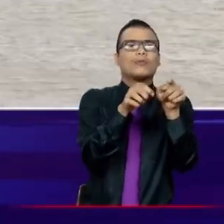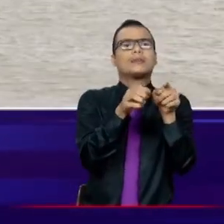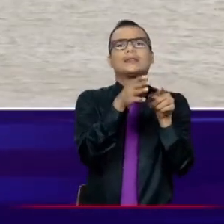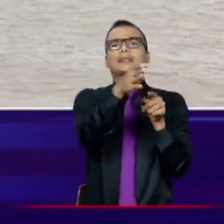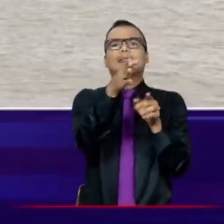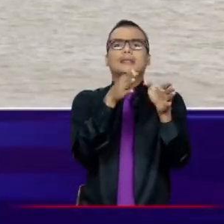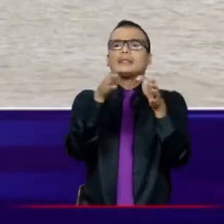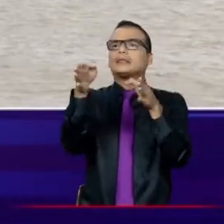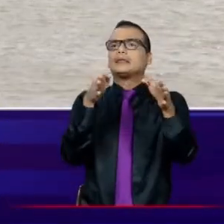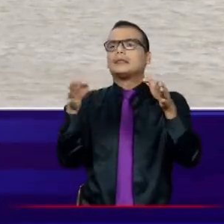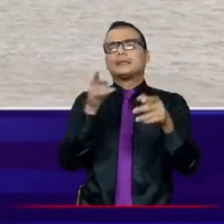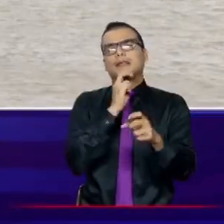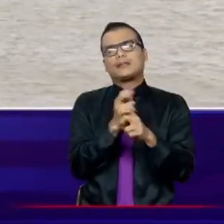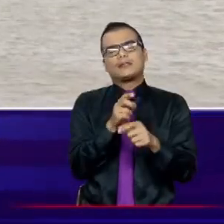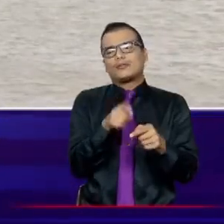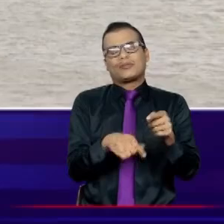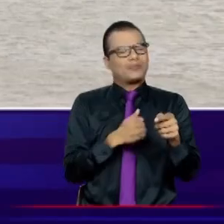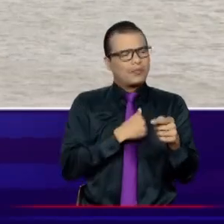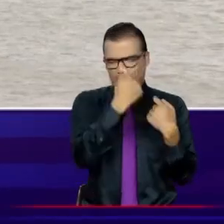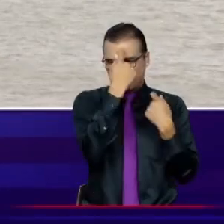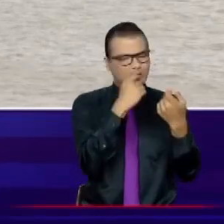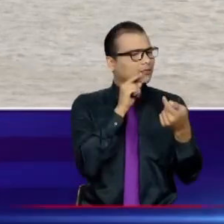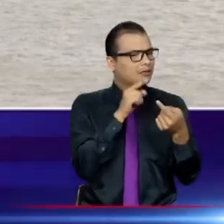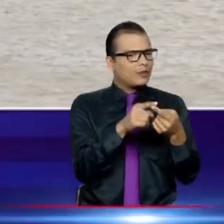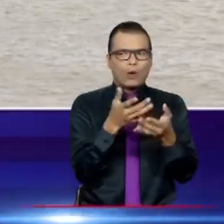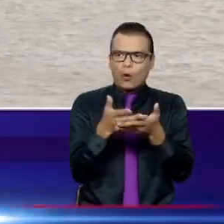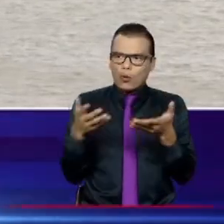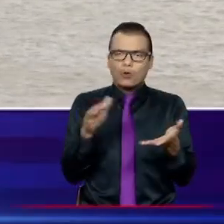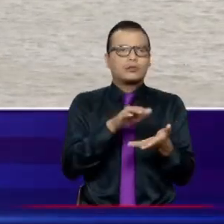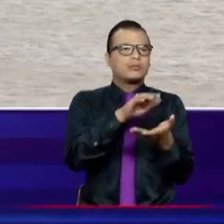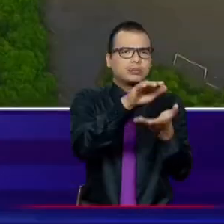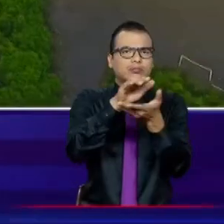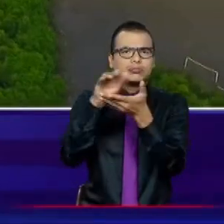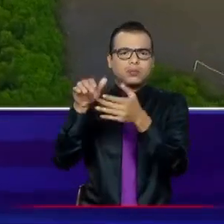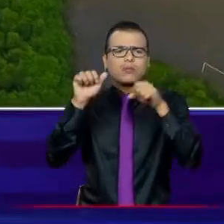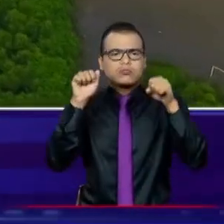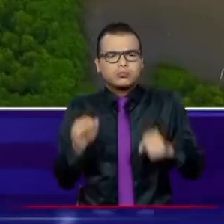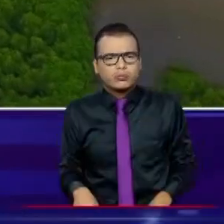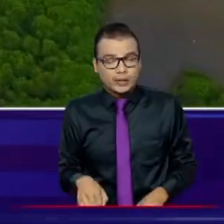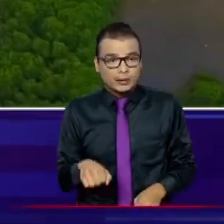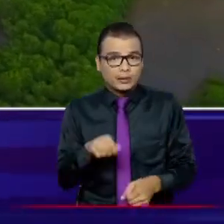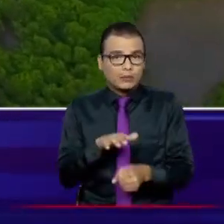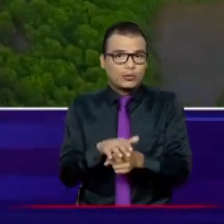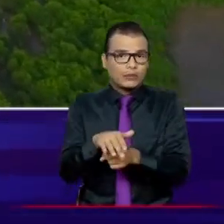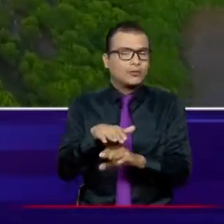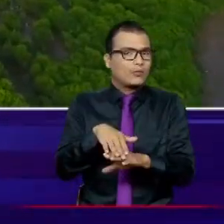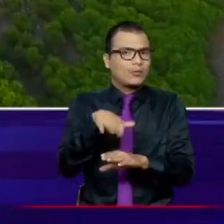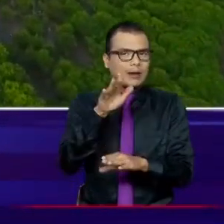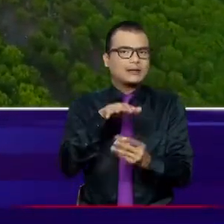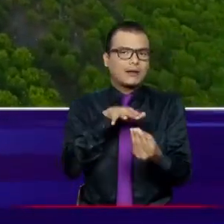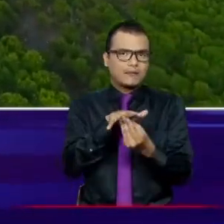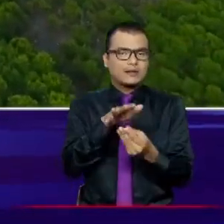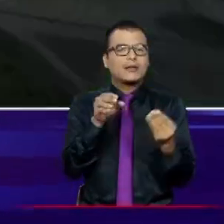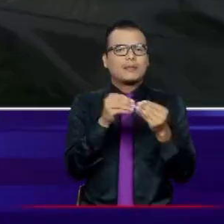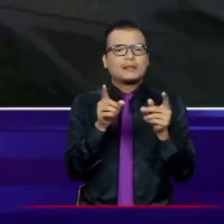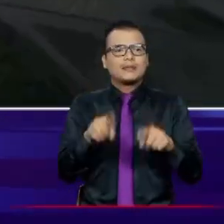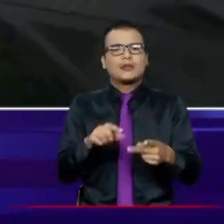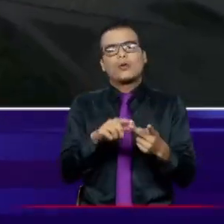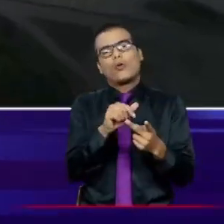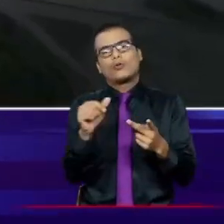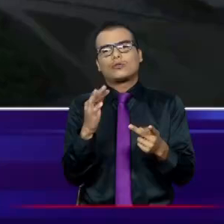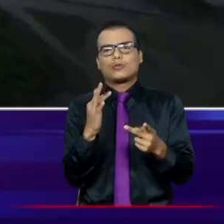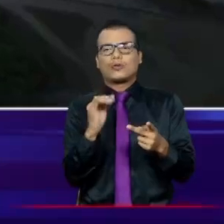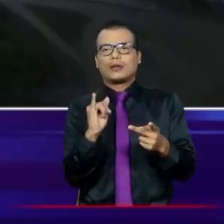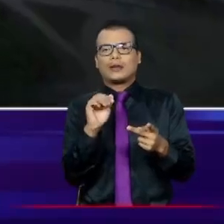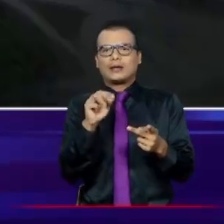se afecte el abastecimiento en cerca de 10 municipios de esta zona del Pacífico, siendo Buenaventura y Timbiquí los principales afectados. Incluso en